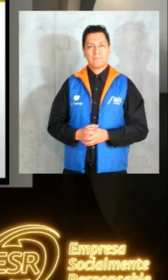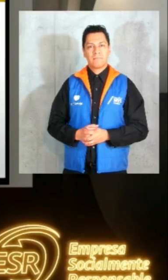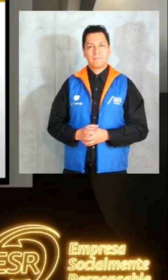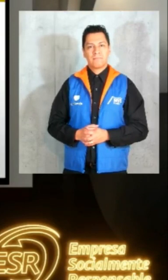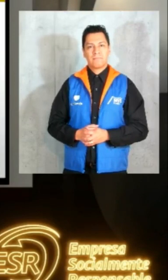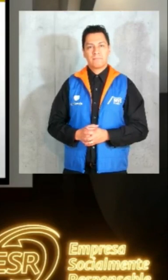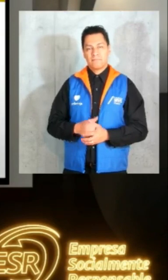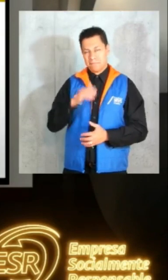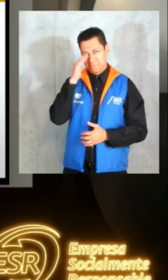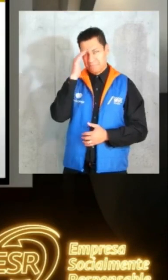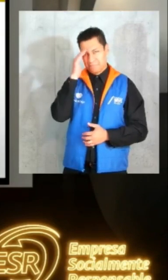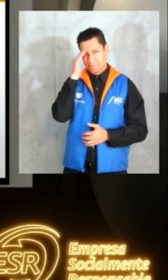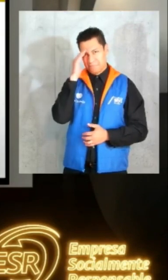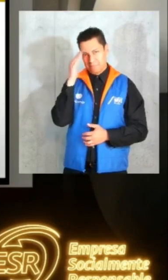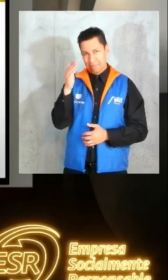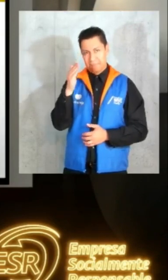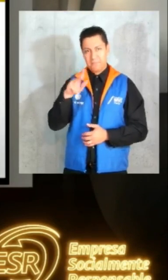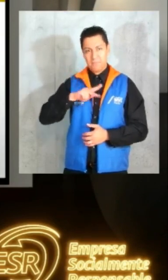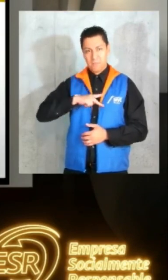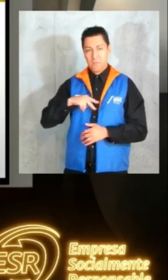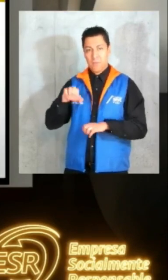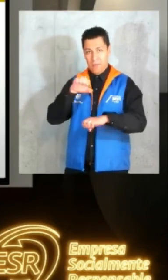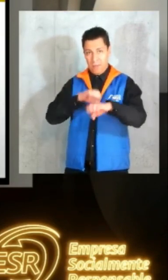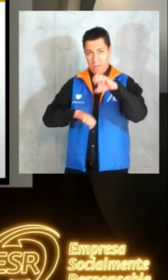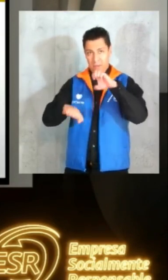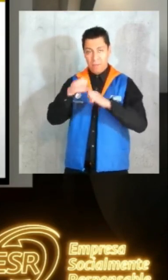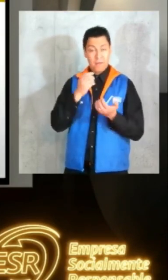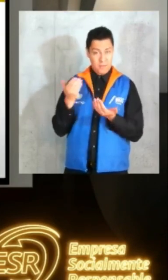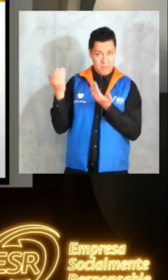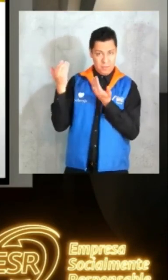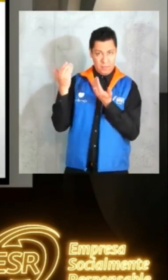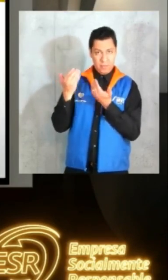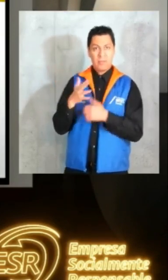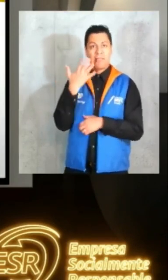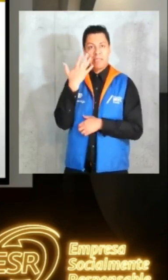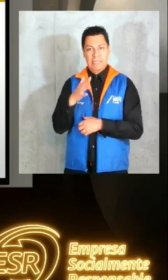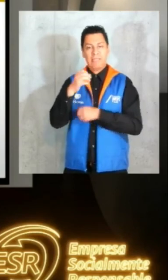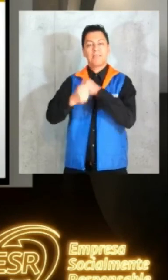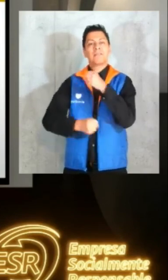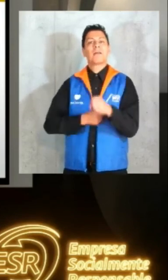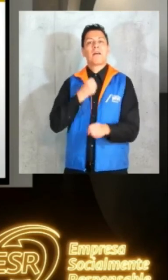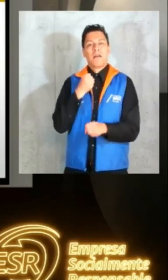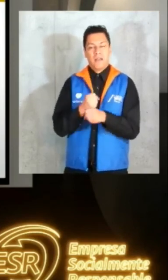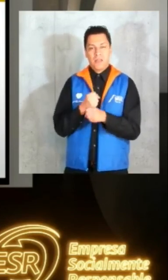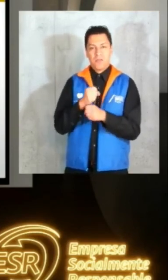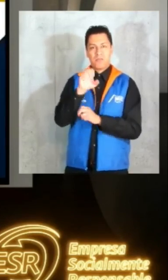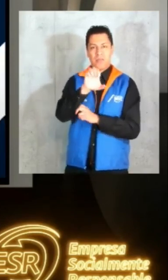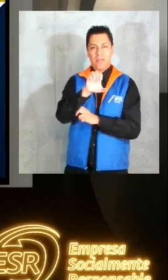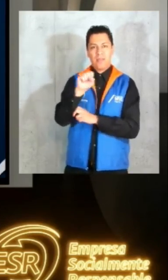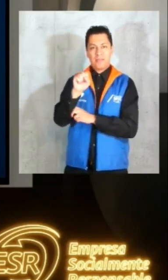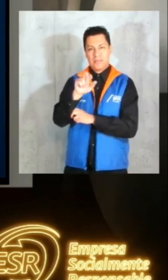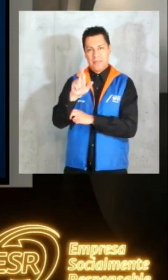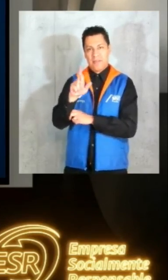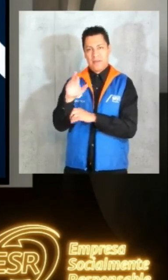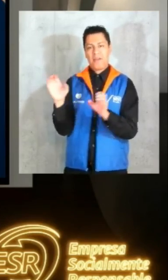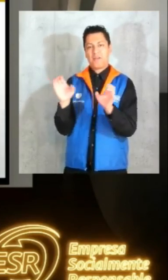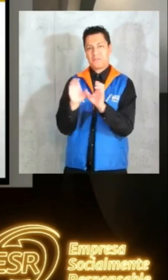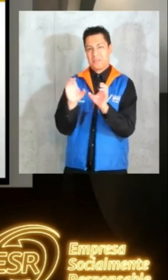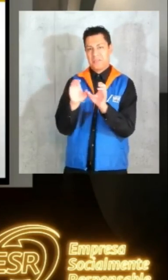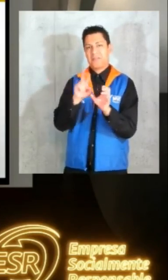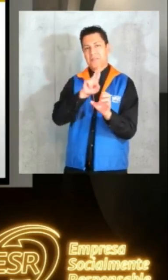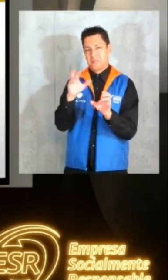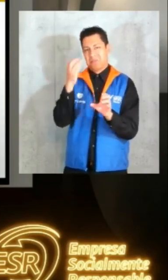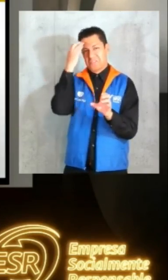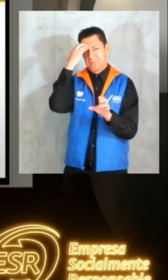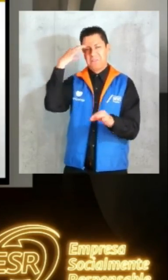Mi nombre es Ángel Casas, soy de la empresa Ferring y llevamos 10 años siendo una empresa socialmente responsable.